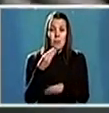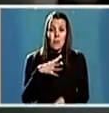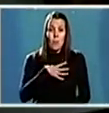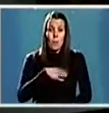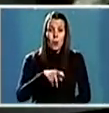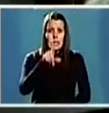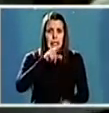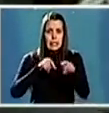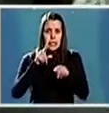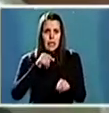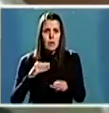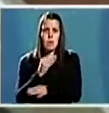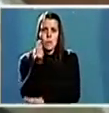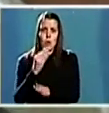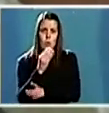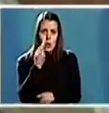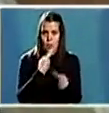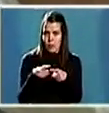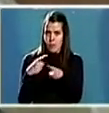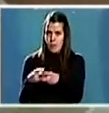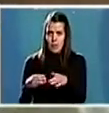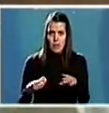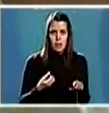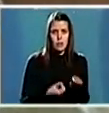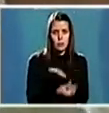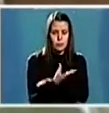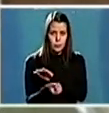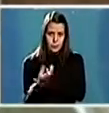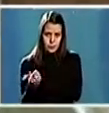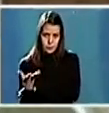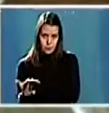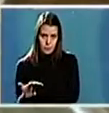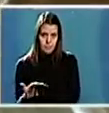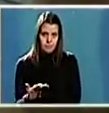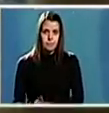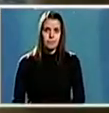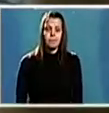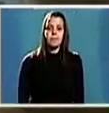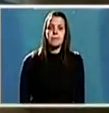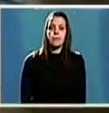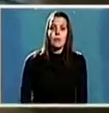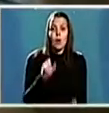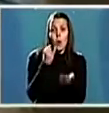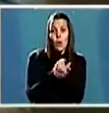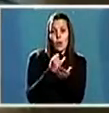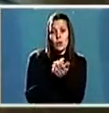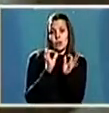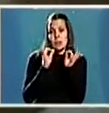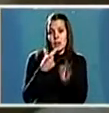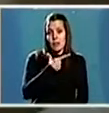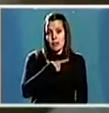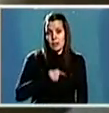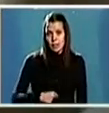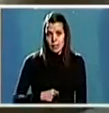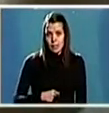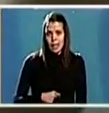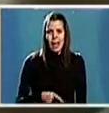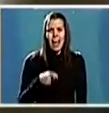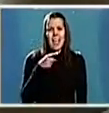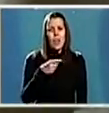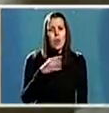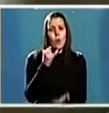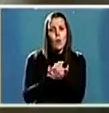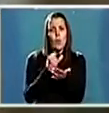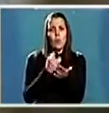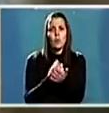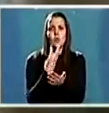elaborar posapratos ou sopladores de palmito ou fabricar balados con bimbio vivo. Polo que se refira a xoiería, o Centrado organiza este inverno 3